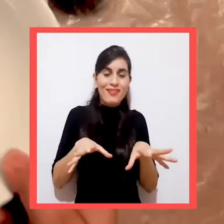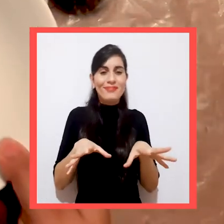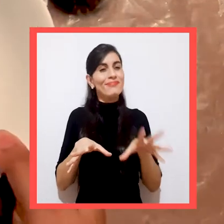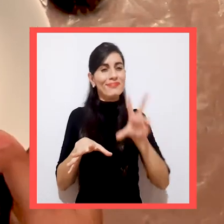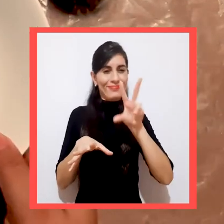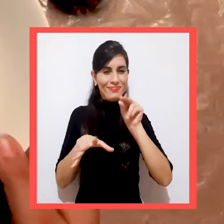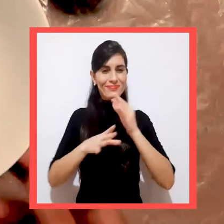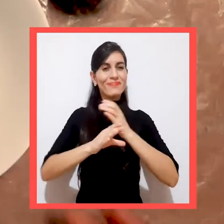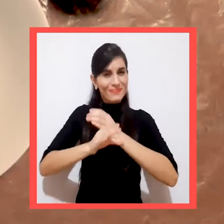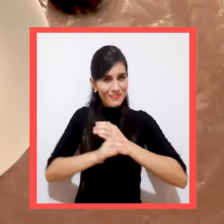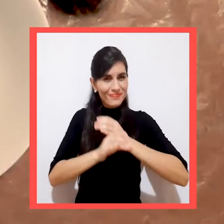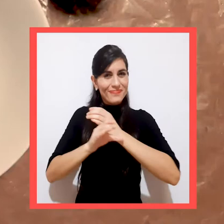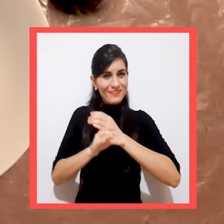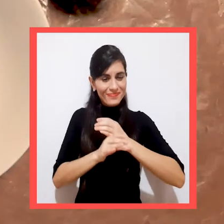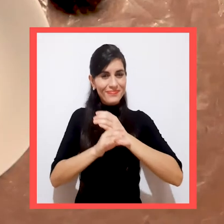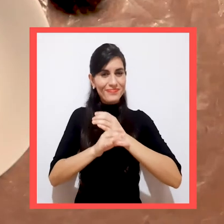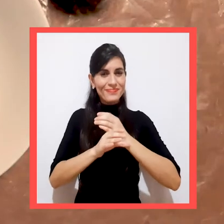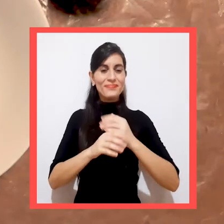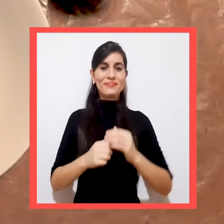mesa.